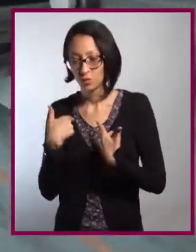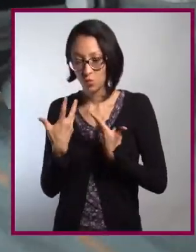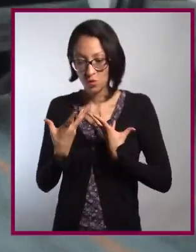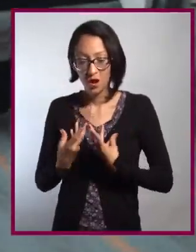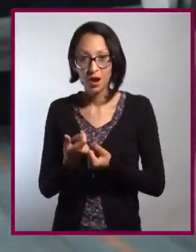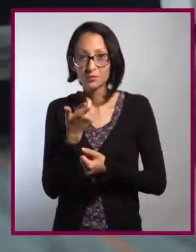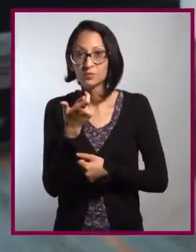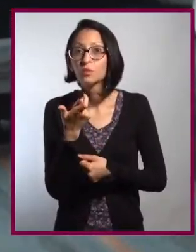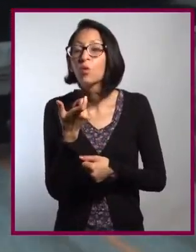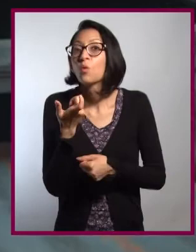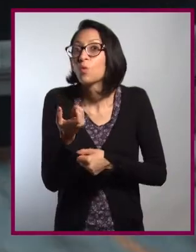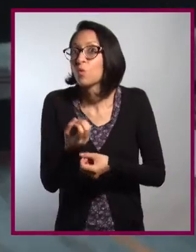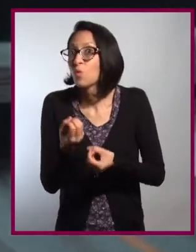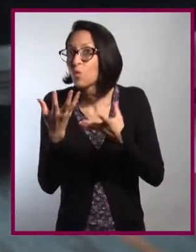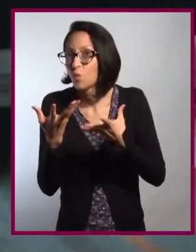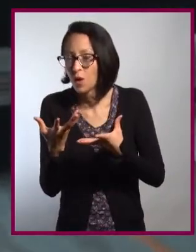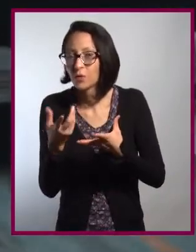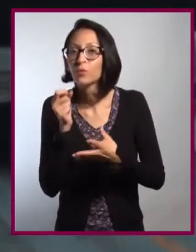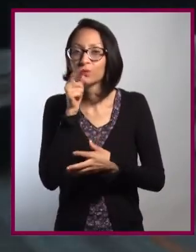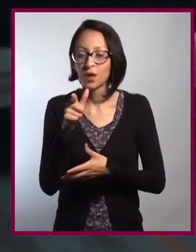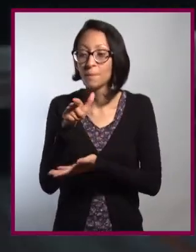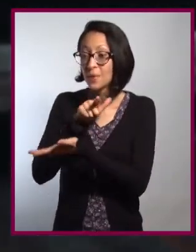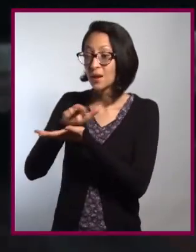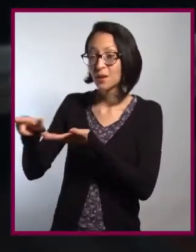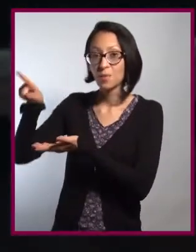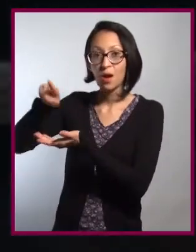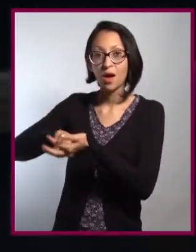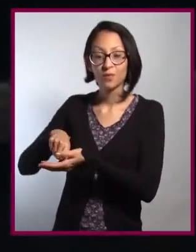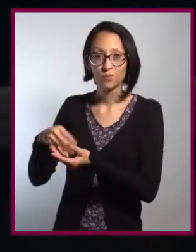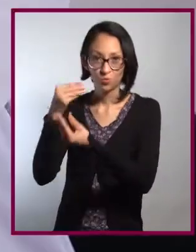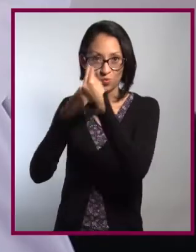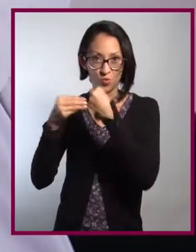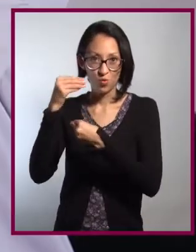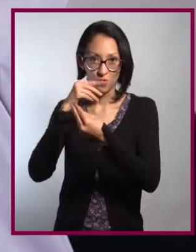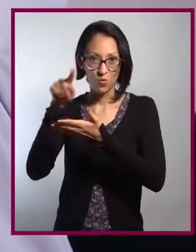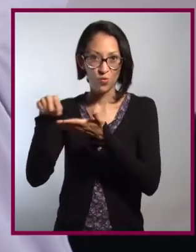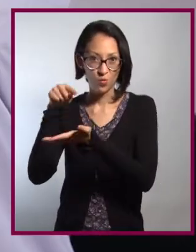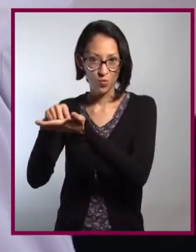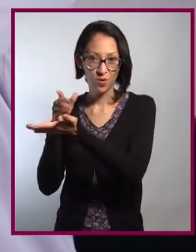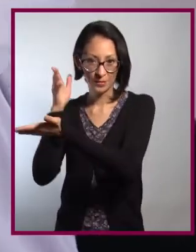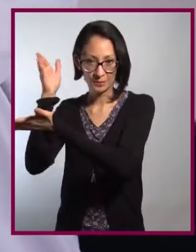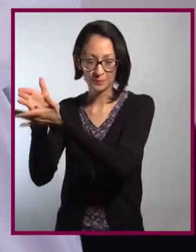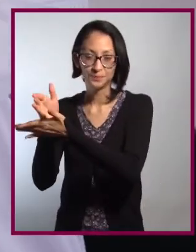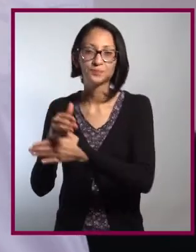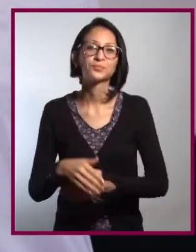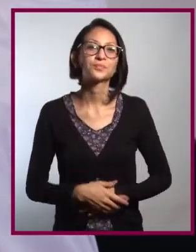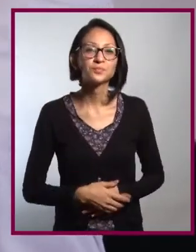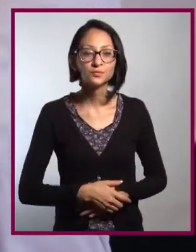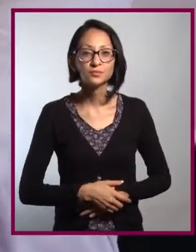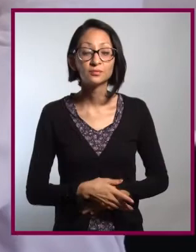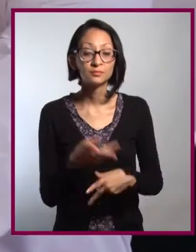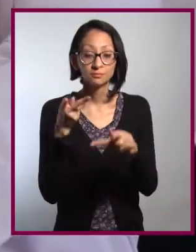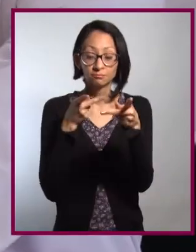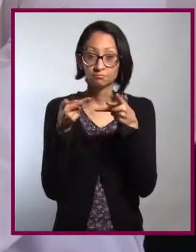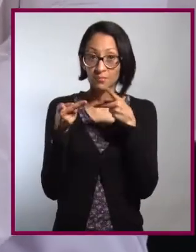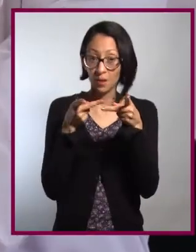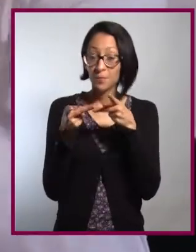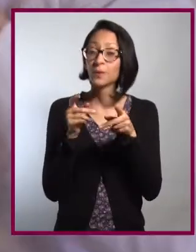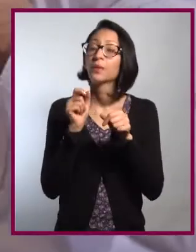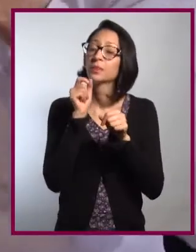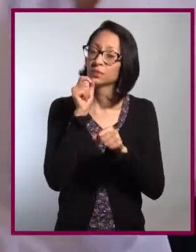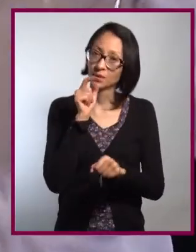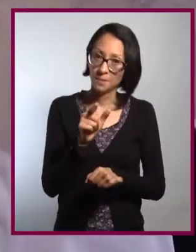cuenta y la higiene de los alimentos en el lugar del destino. Dentro de los preparativos es